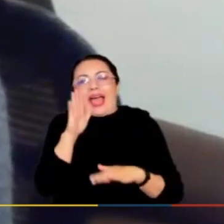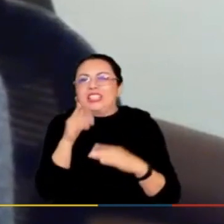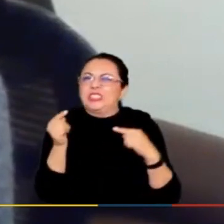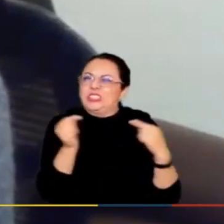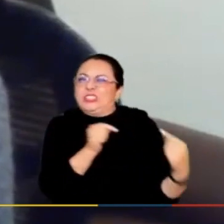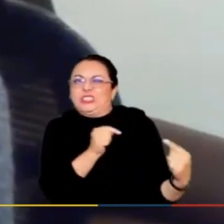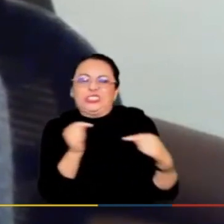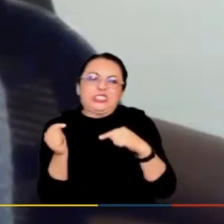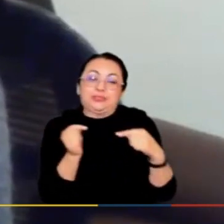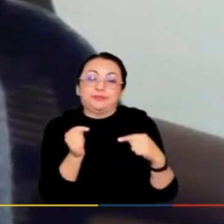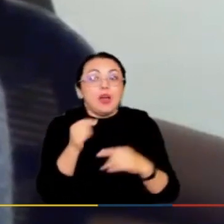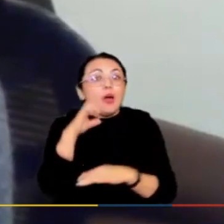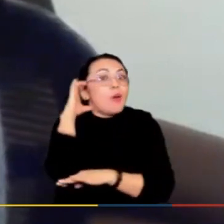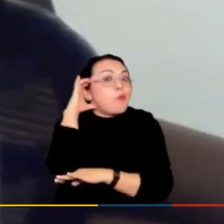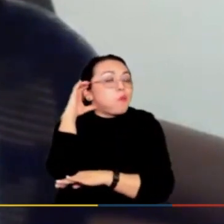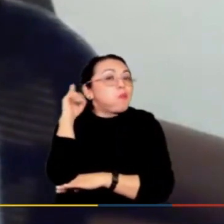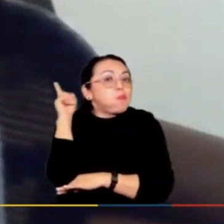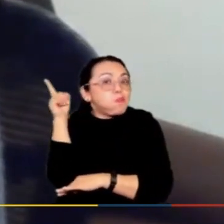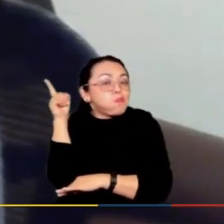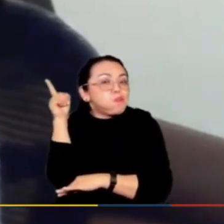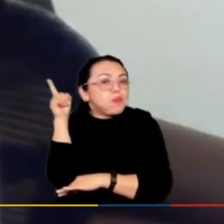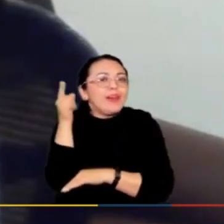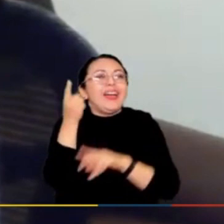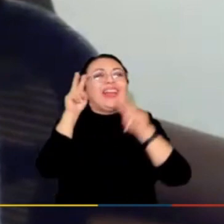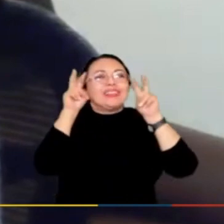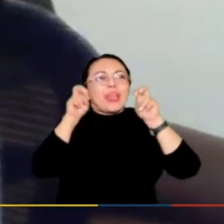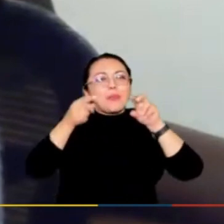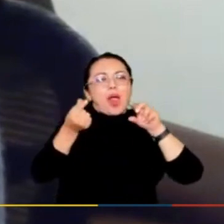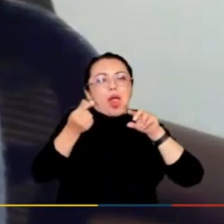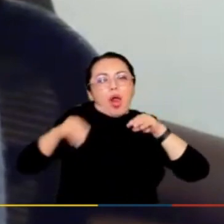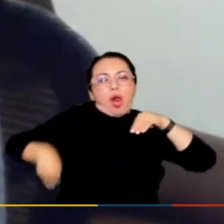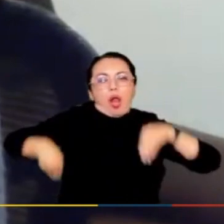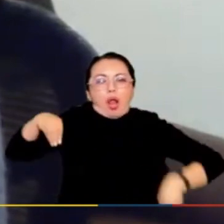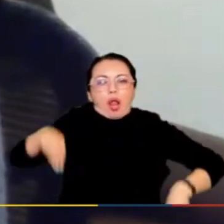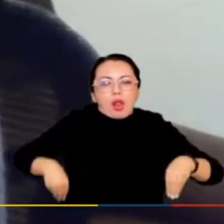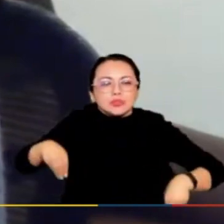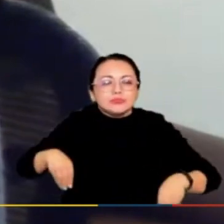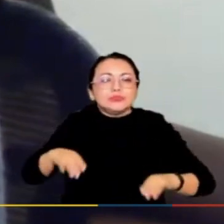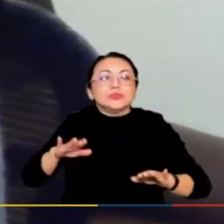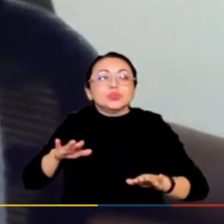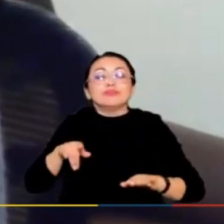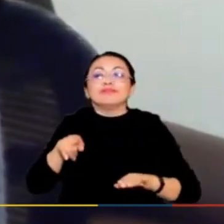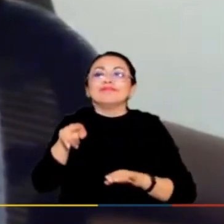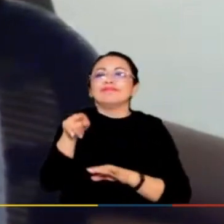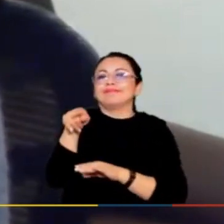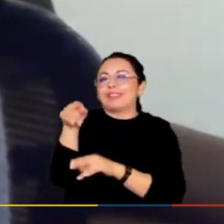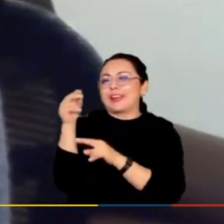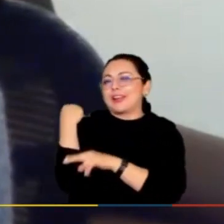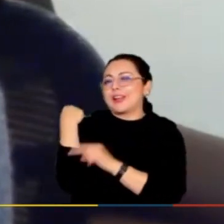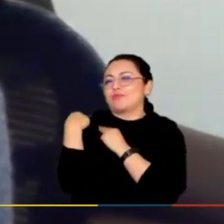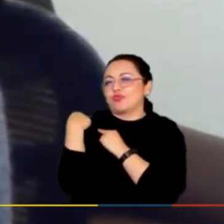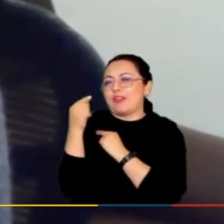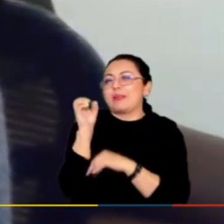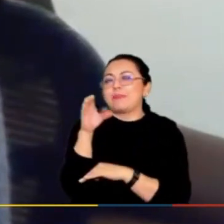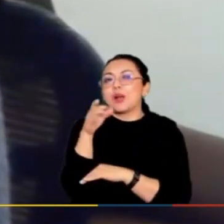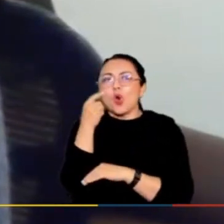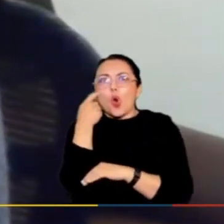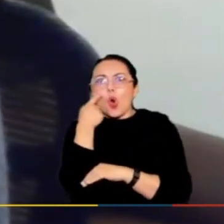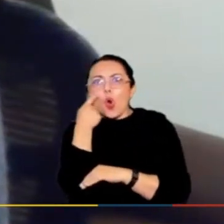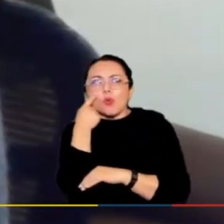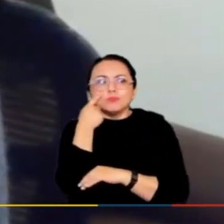por eso hoy en día actualmente las normas de lavado de activos exigen a los bancos tener unas causales realmente